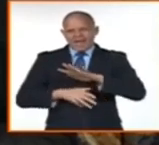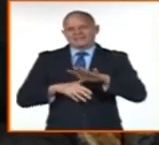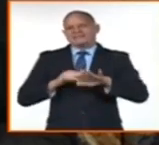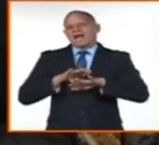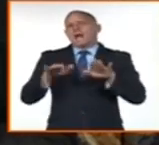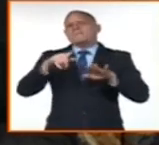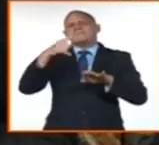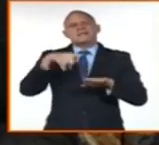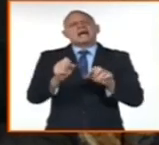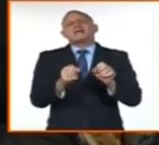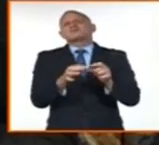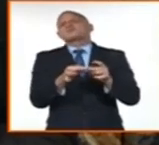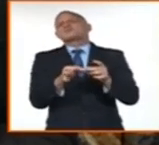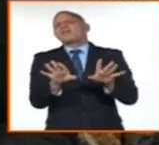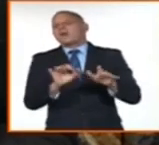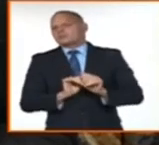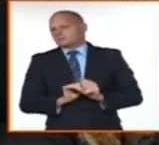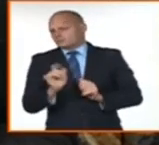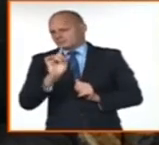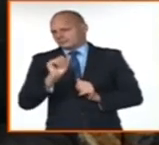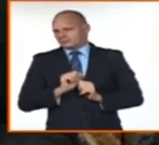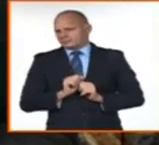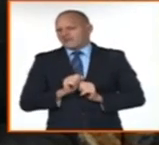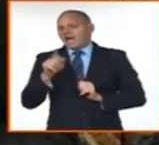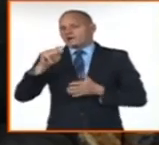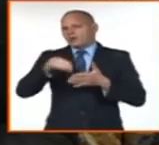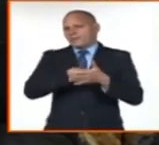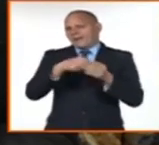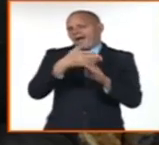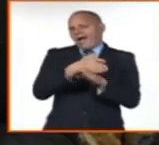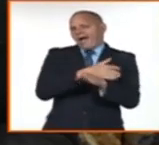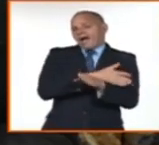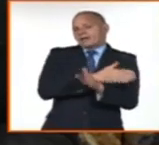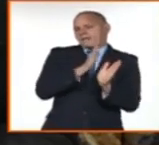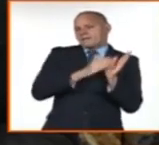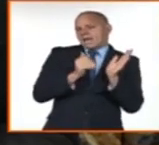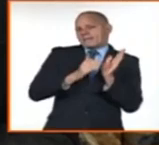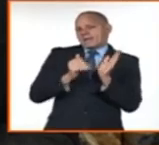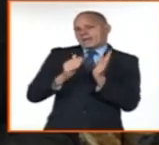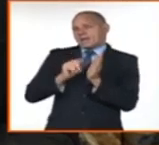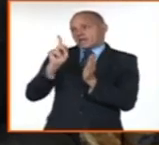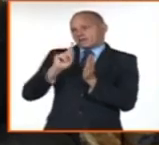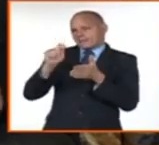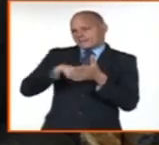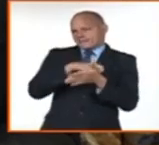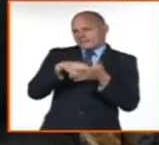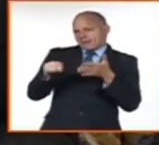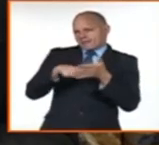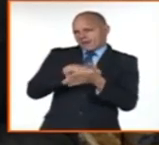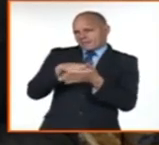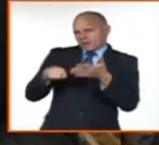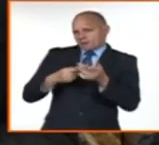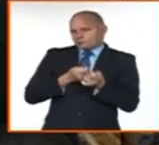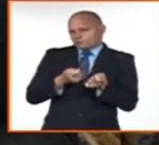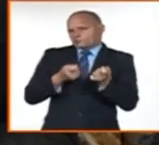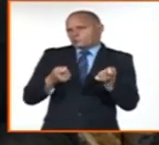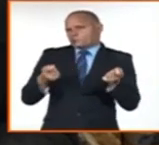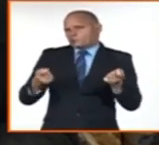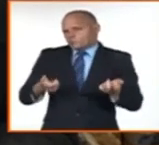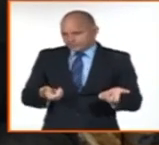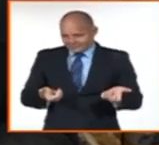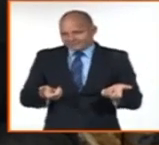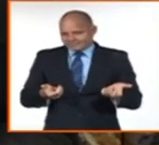Por lo tanto, construyeron, apoyándose en la situación económica y social compleja que teníamos, producto de